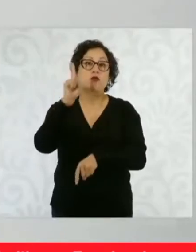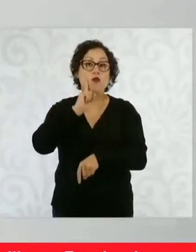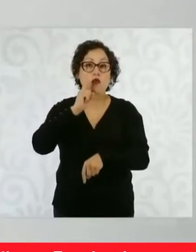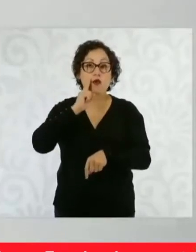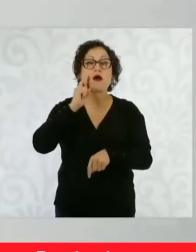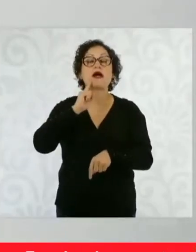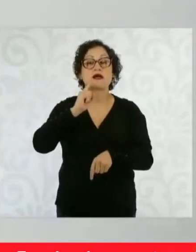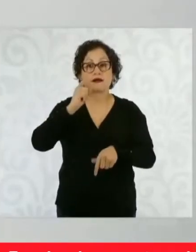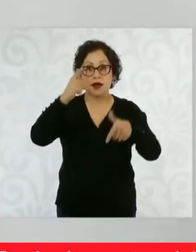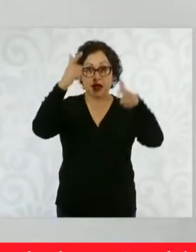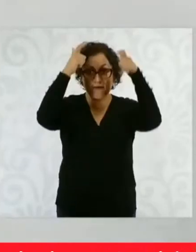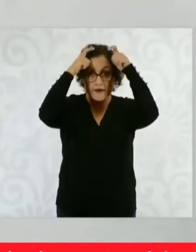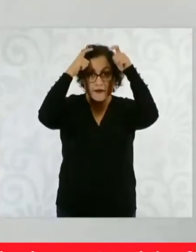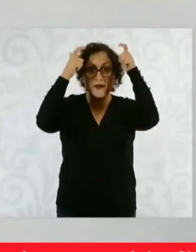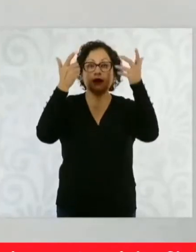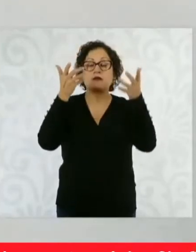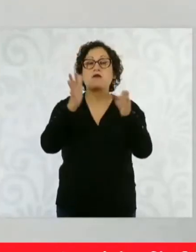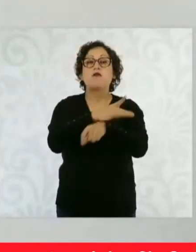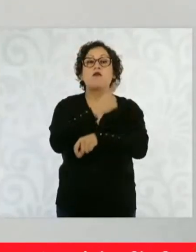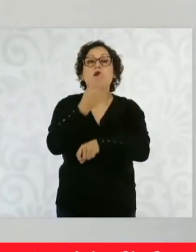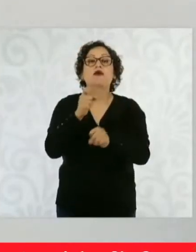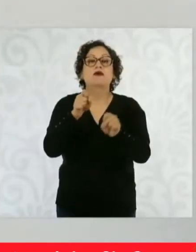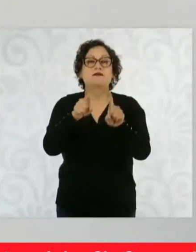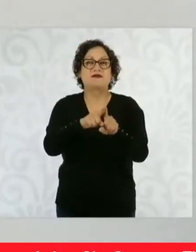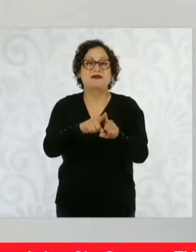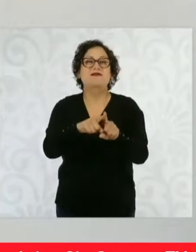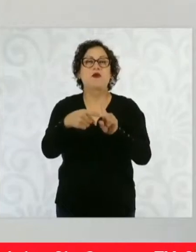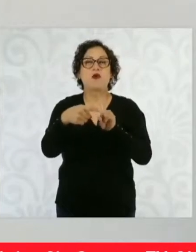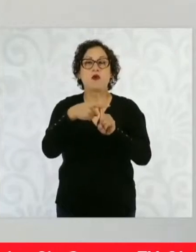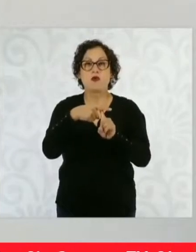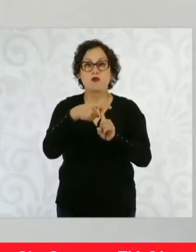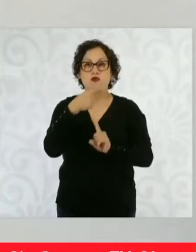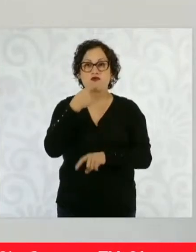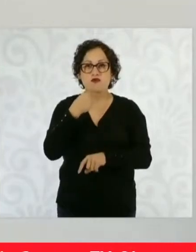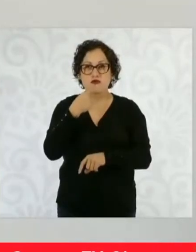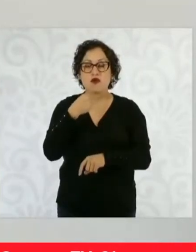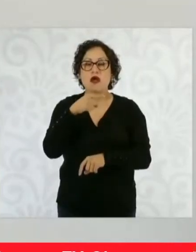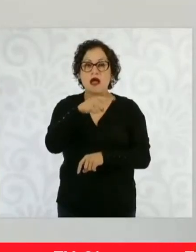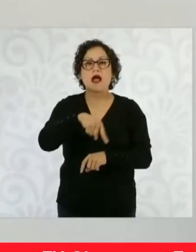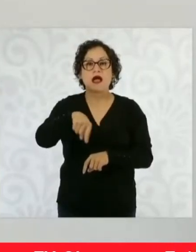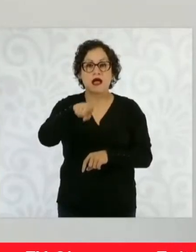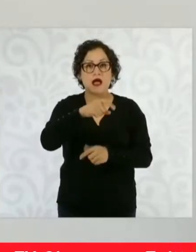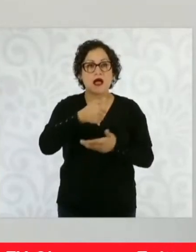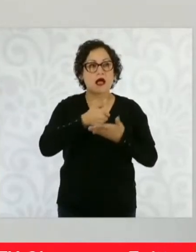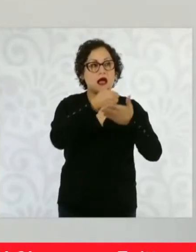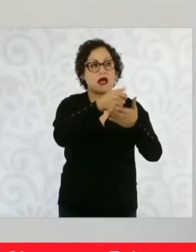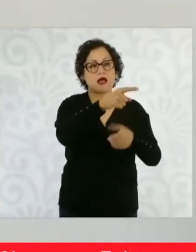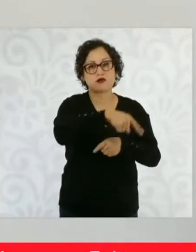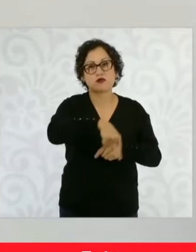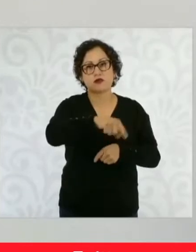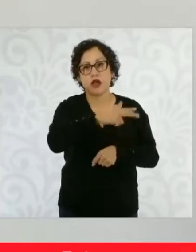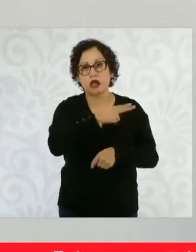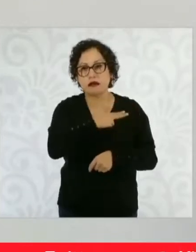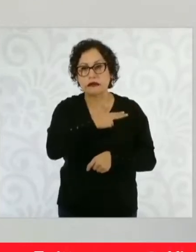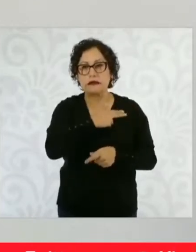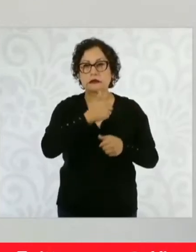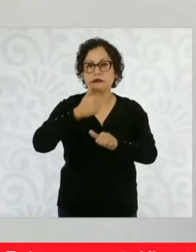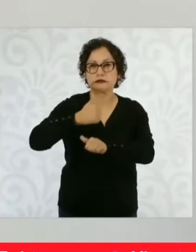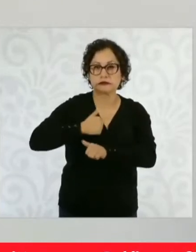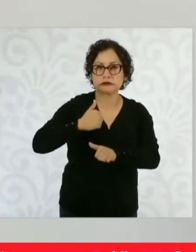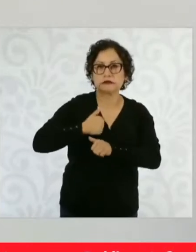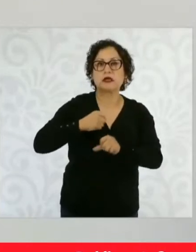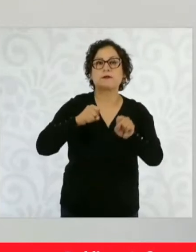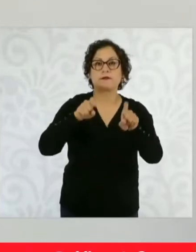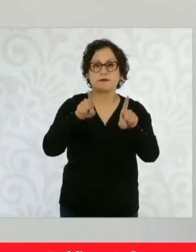porque en ese momento la Cruz Roja solamente atendía a los heridos por parte del ejército